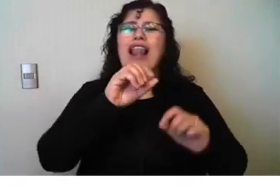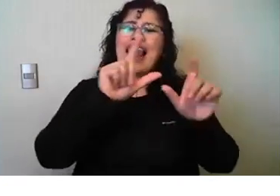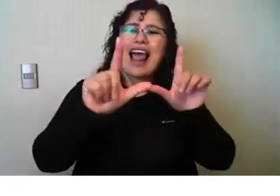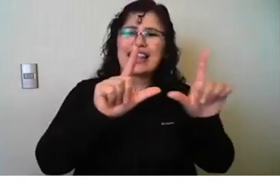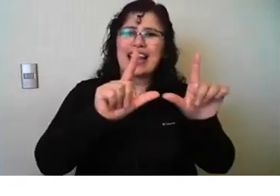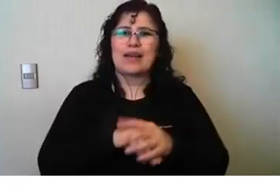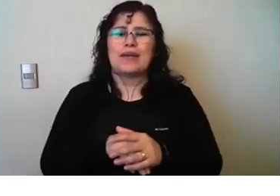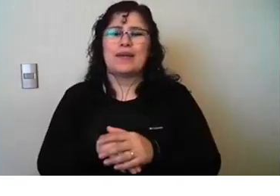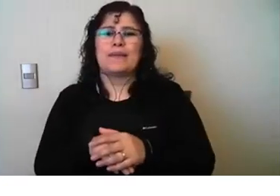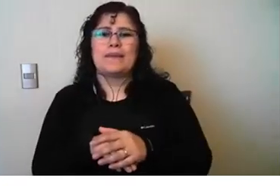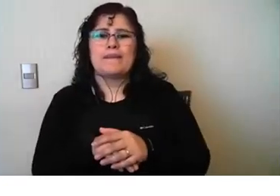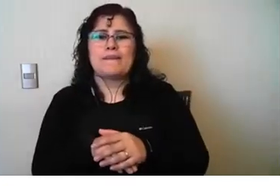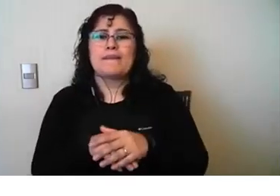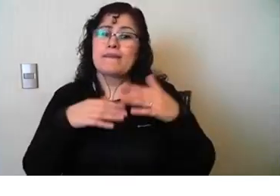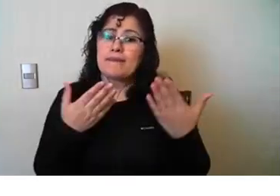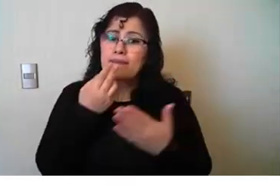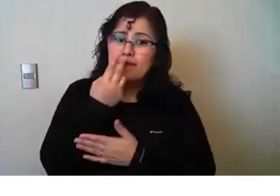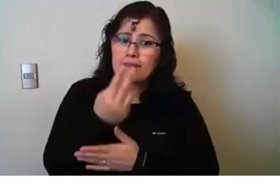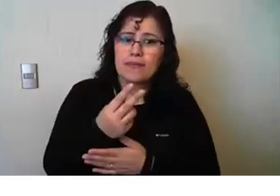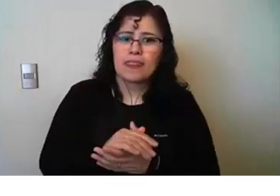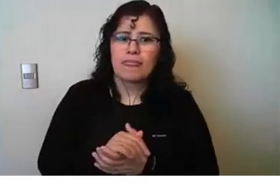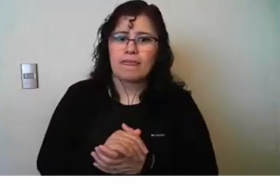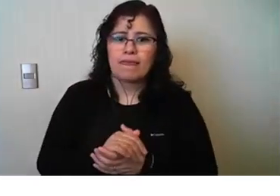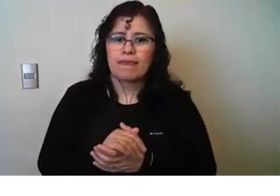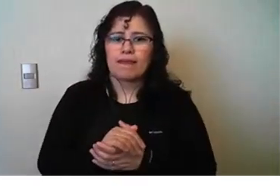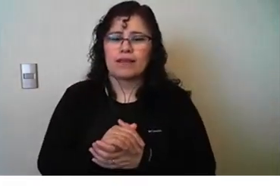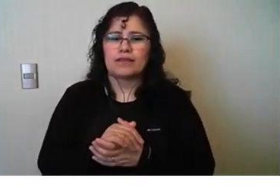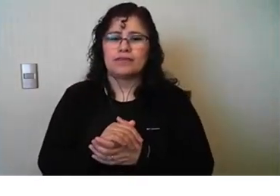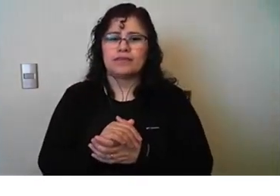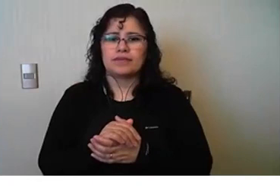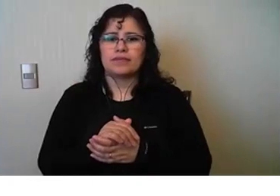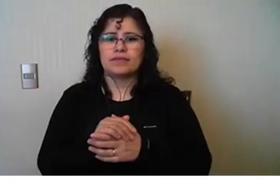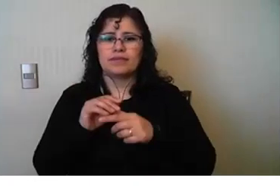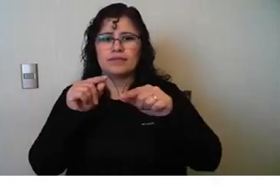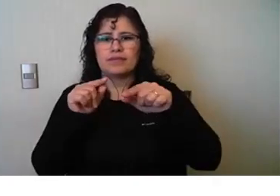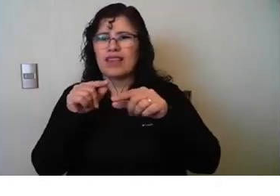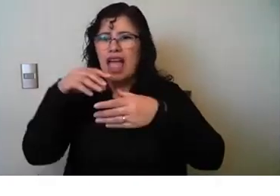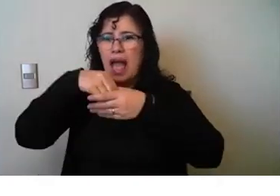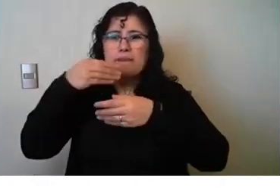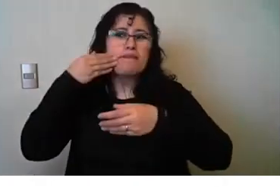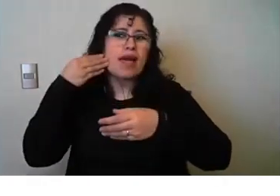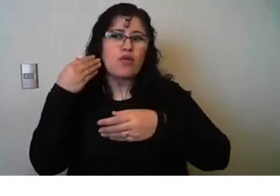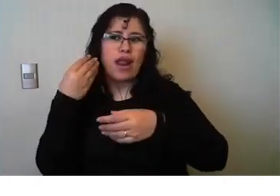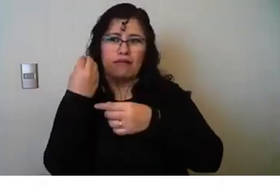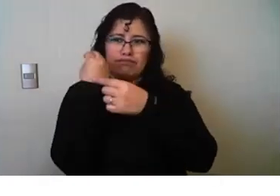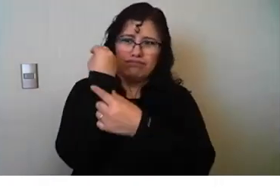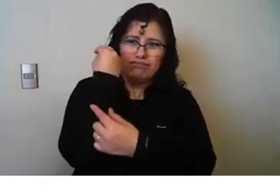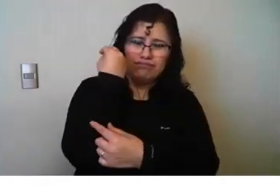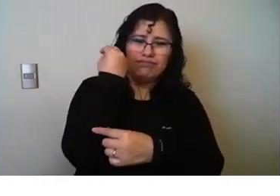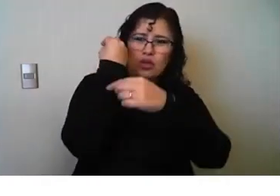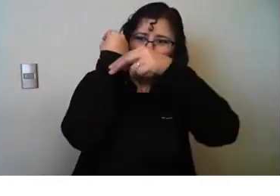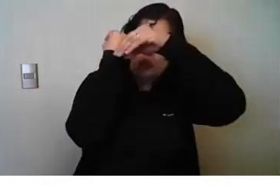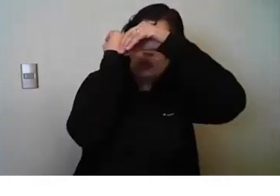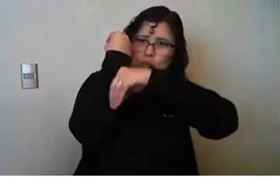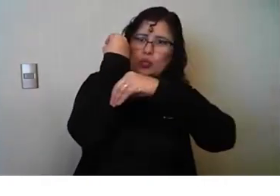Si vemos ya en el encéfalo, lo que es la médula espinal, tenemos las arterias vertebrales,